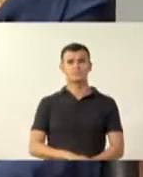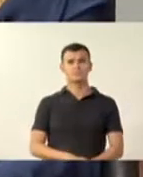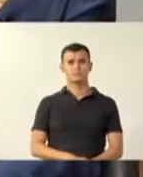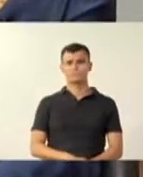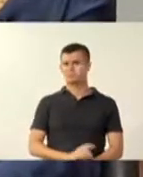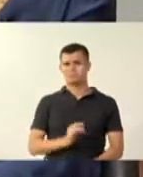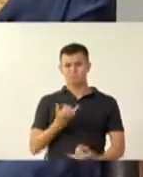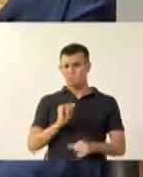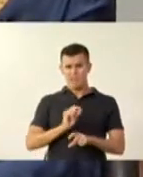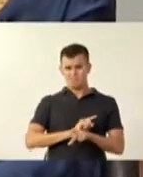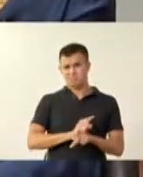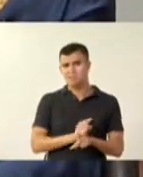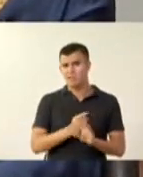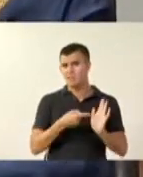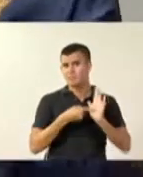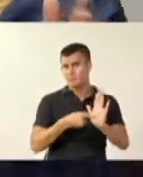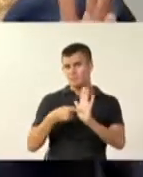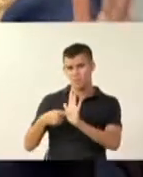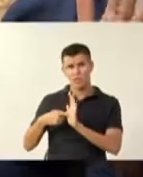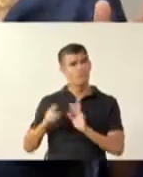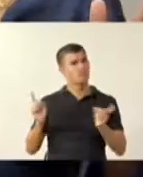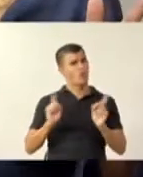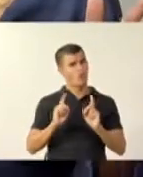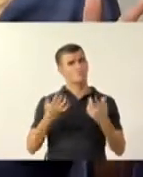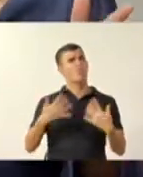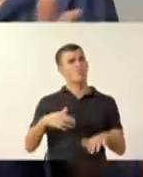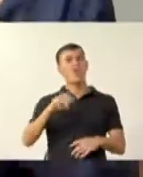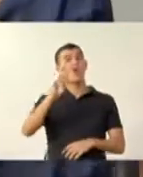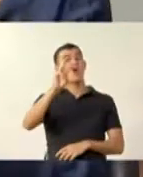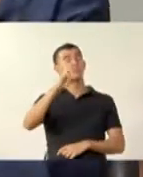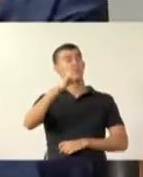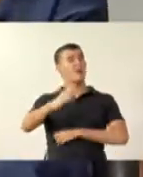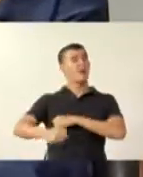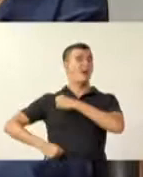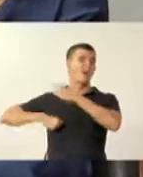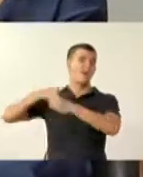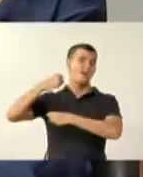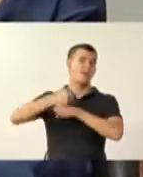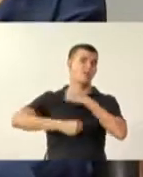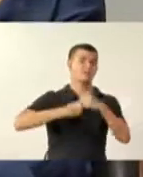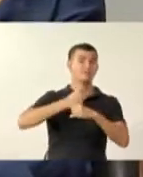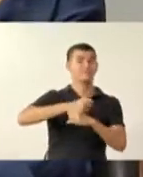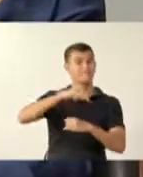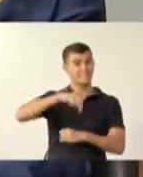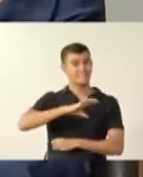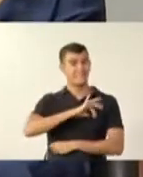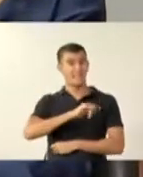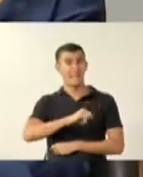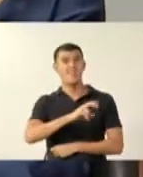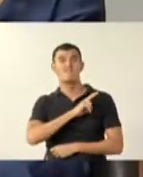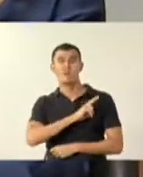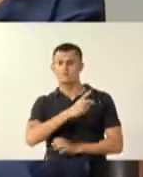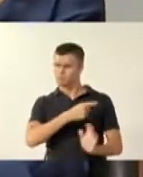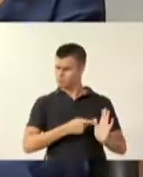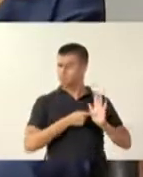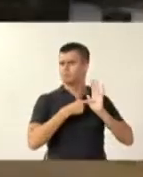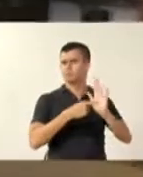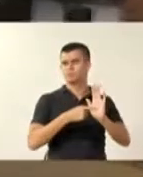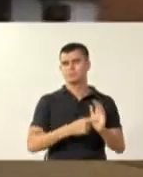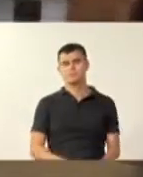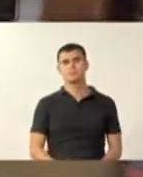el cuarto de hora, porque afortunadamente ha sido un cuarto de hora de 8 años que Cali y el Valle del Cauca ha tenido para mostrarnos ante el